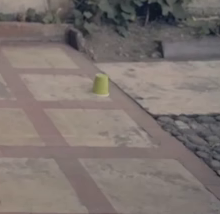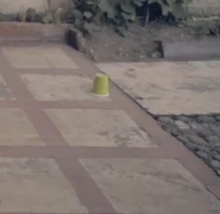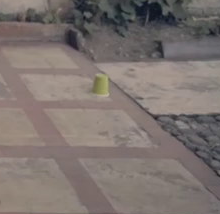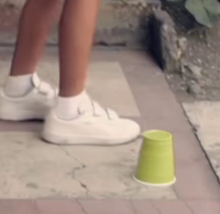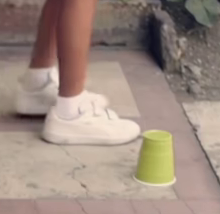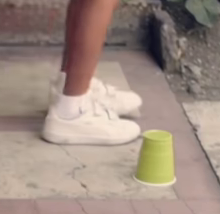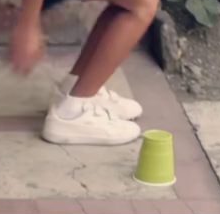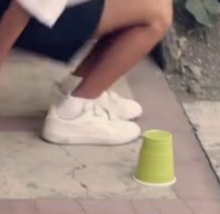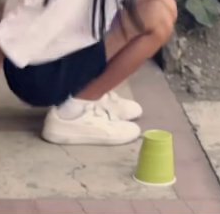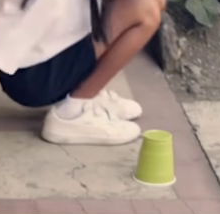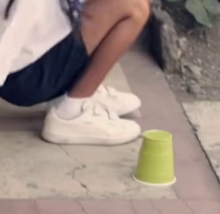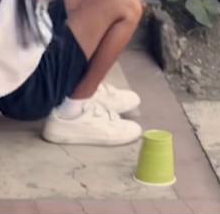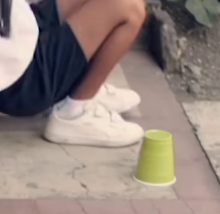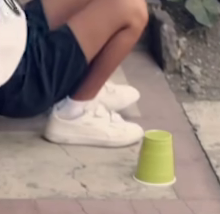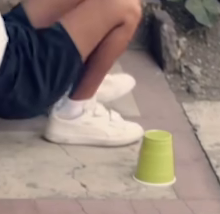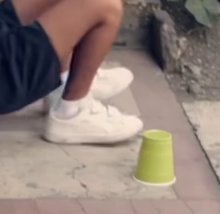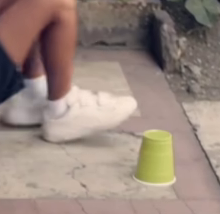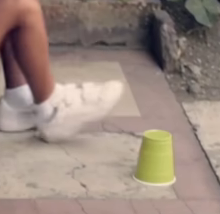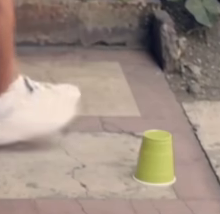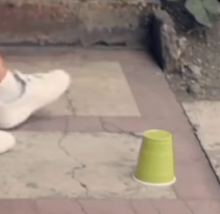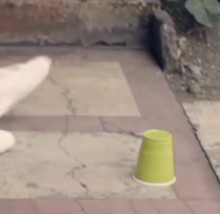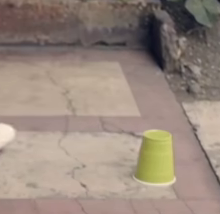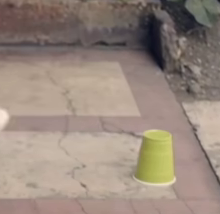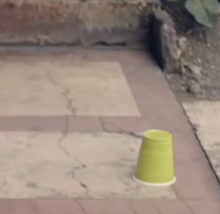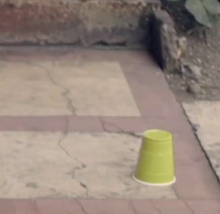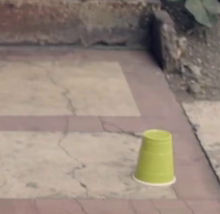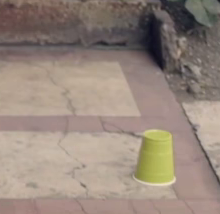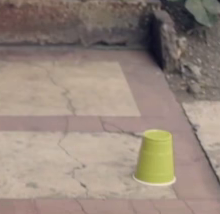Aprendiendo a México!